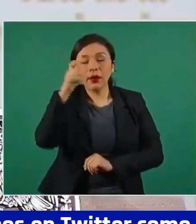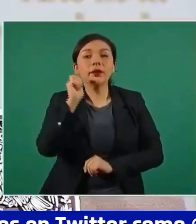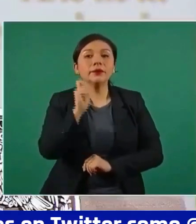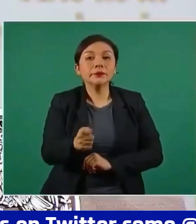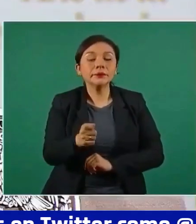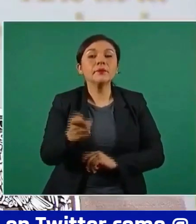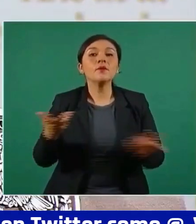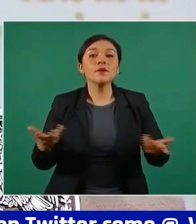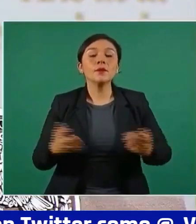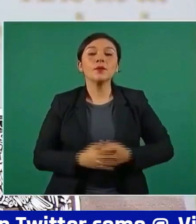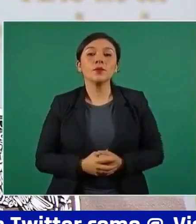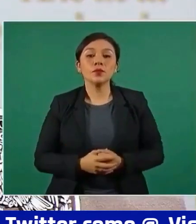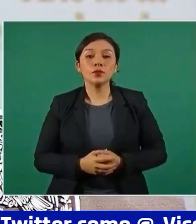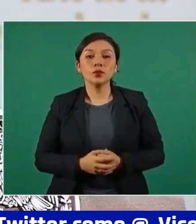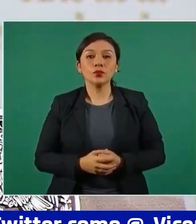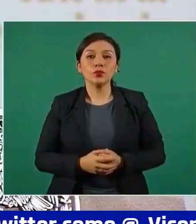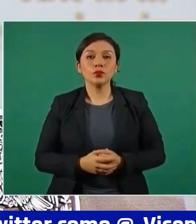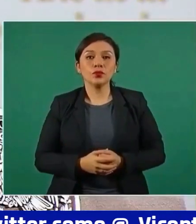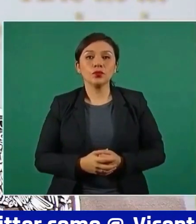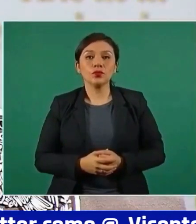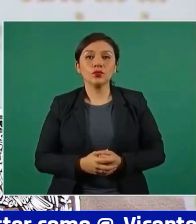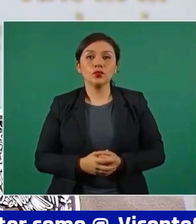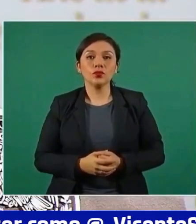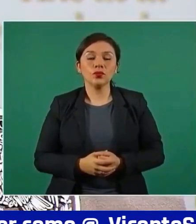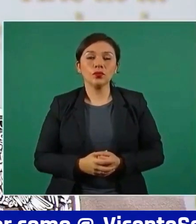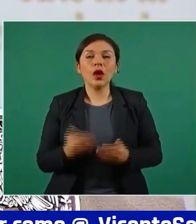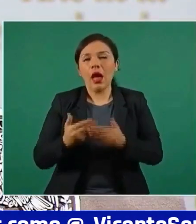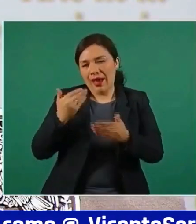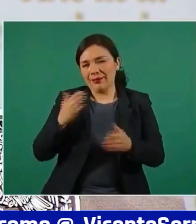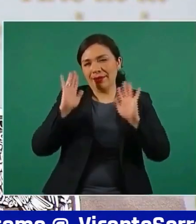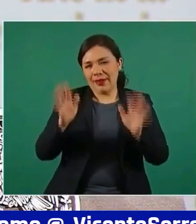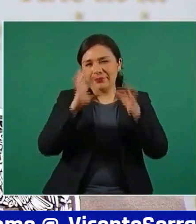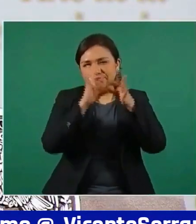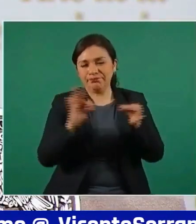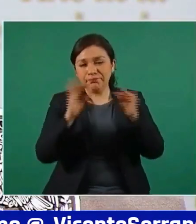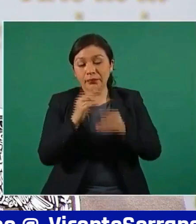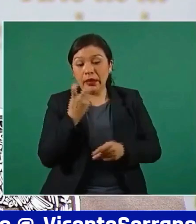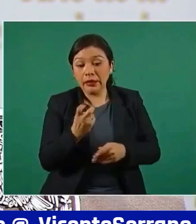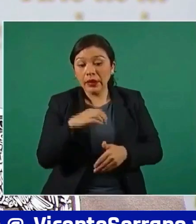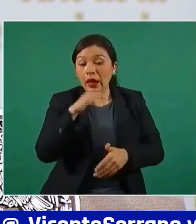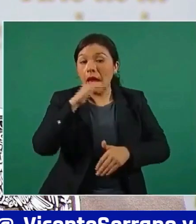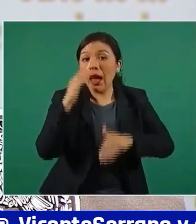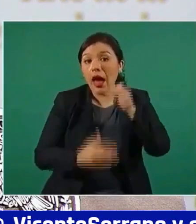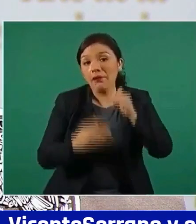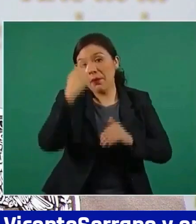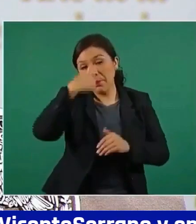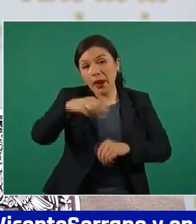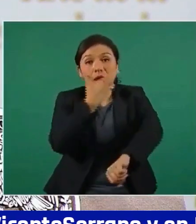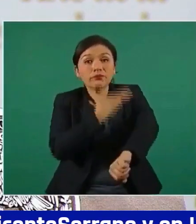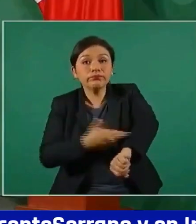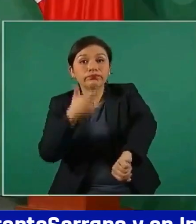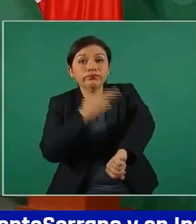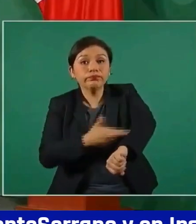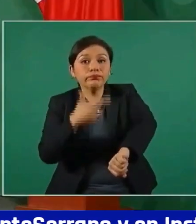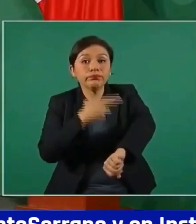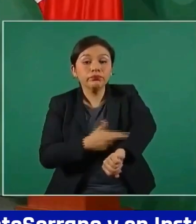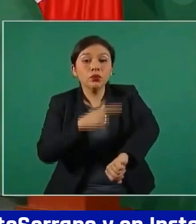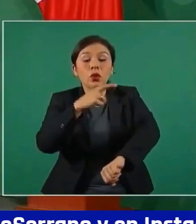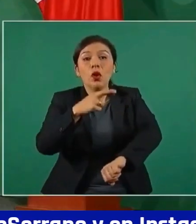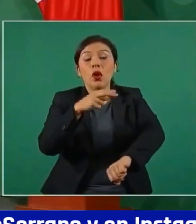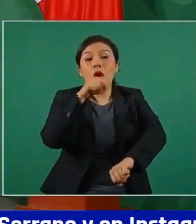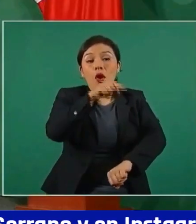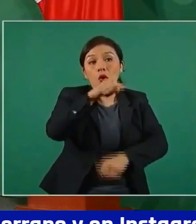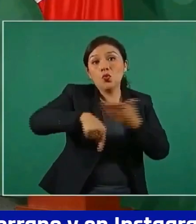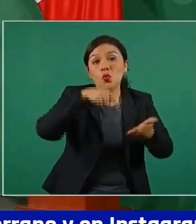que, como ya se señaló, concluye el proceso en la farmacia, no concluye el proceso